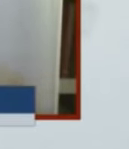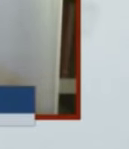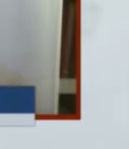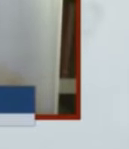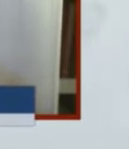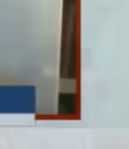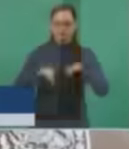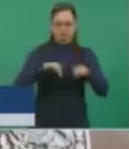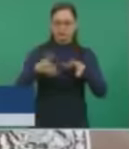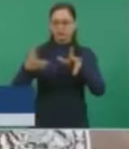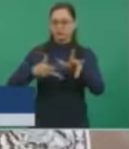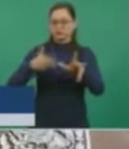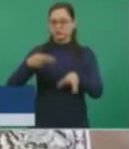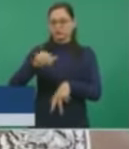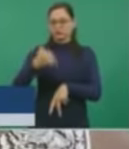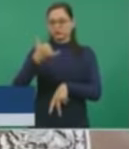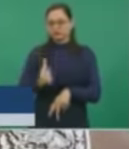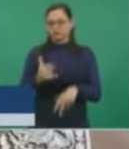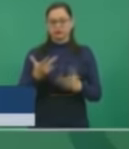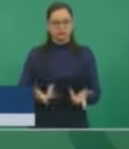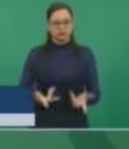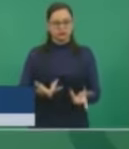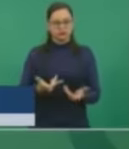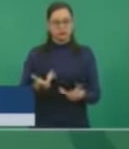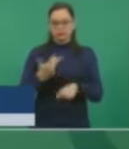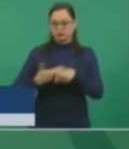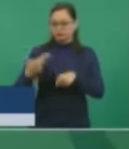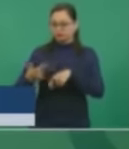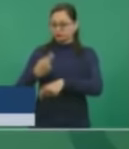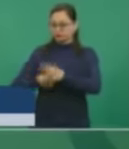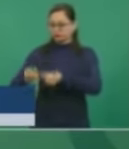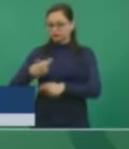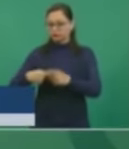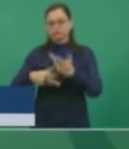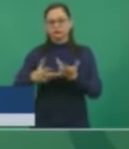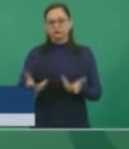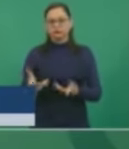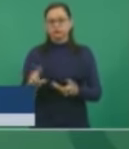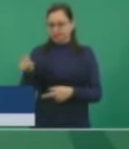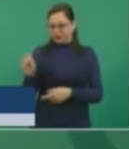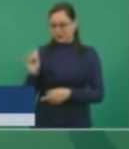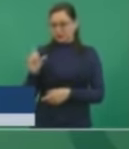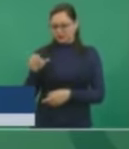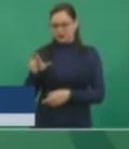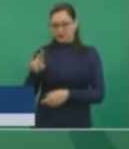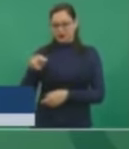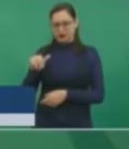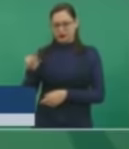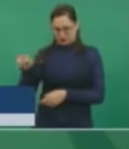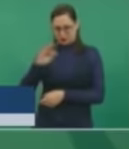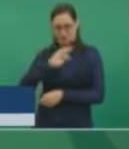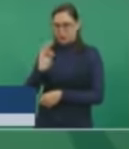yo también lo leí y me parece que quien ha estado haciendo los comentarios no ha entendido. La falta de fundamentación y motivación